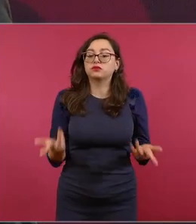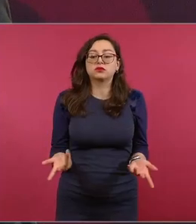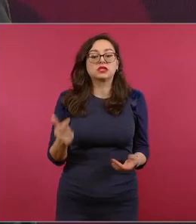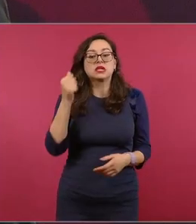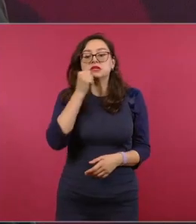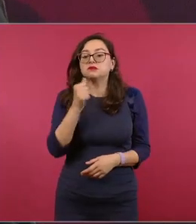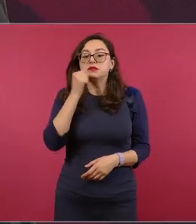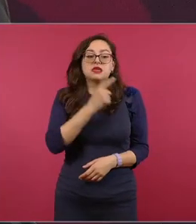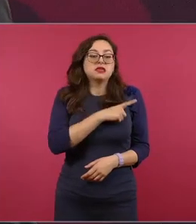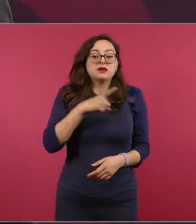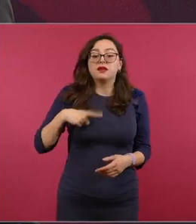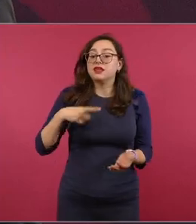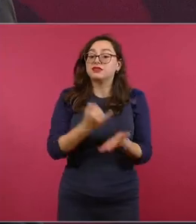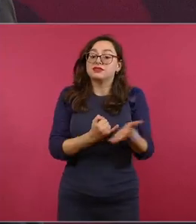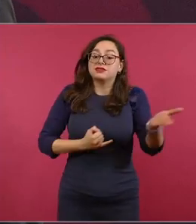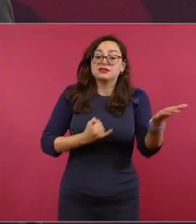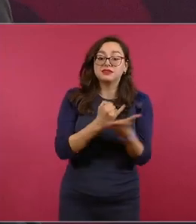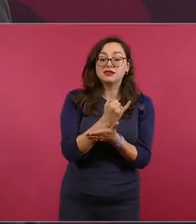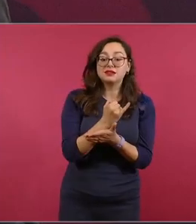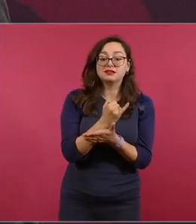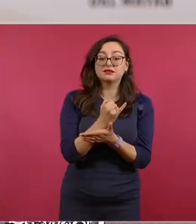entre inconvenientes.